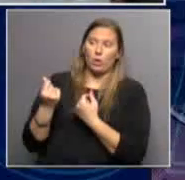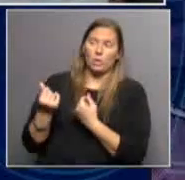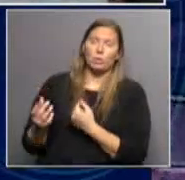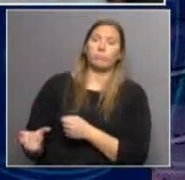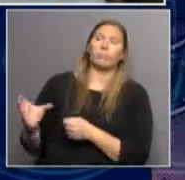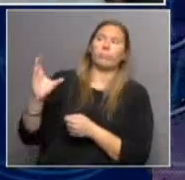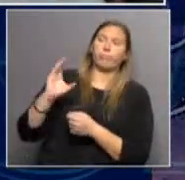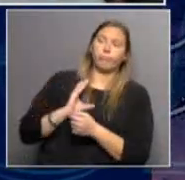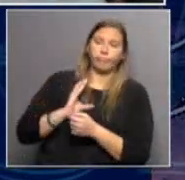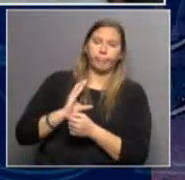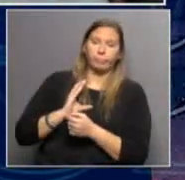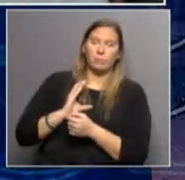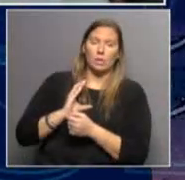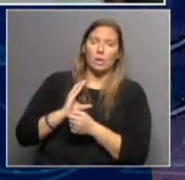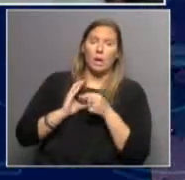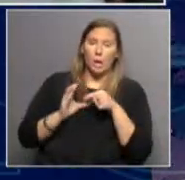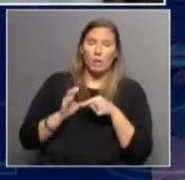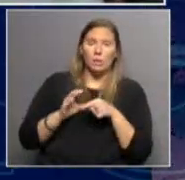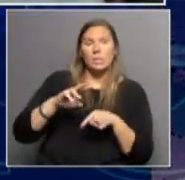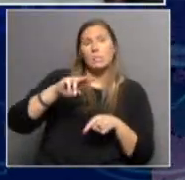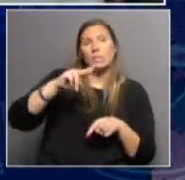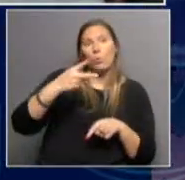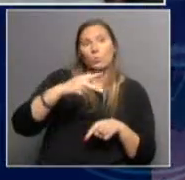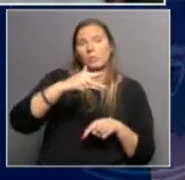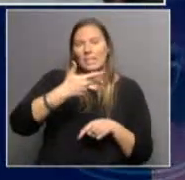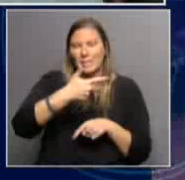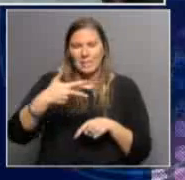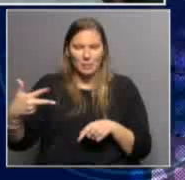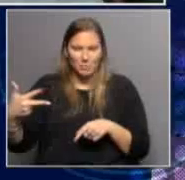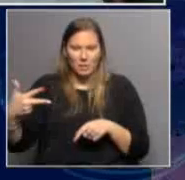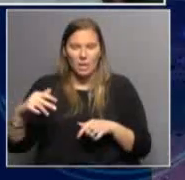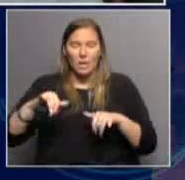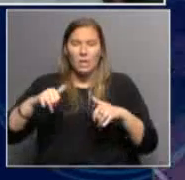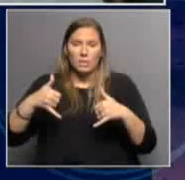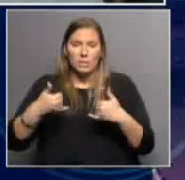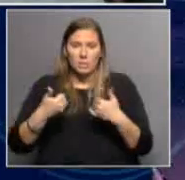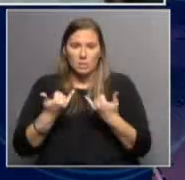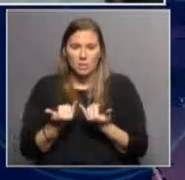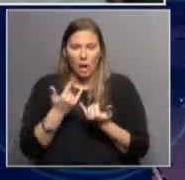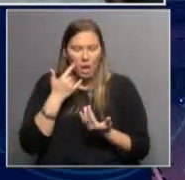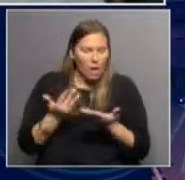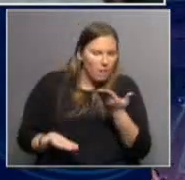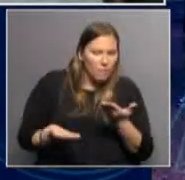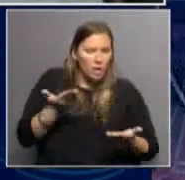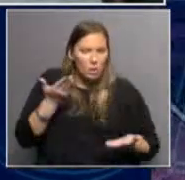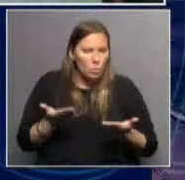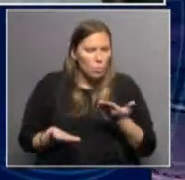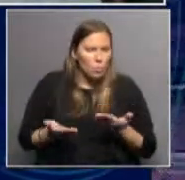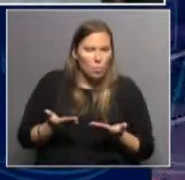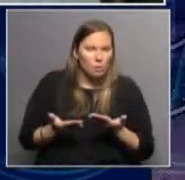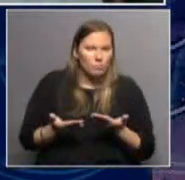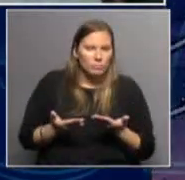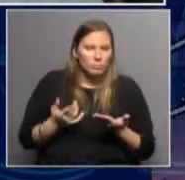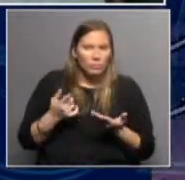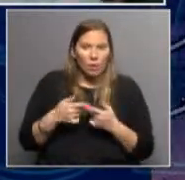donaciones. Ahí entre la segunda y tercera semana ya se van evaluando a ver esto